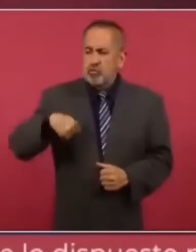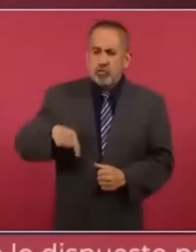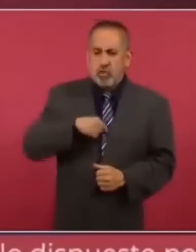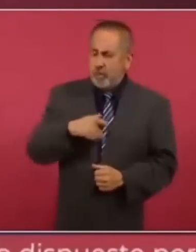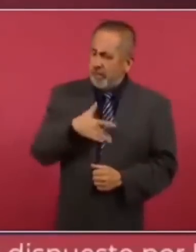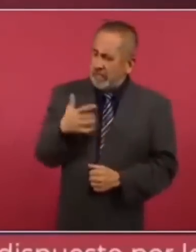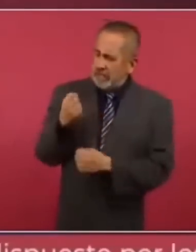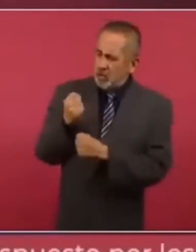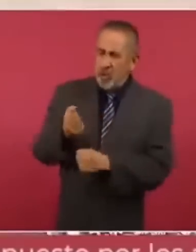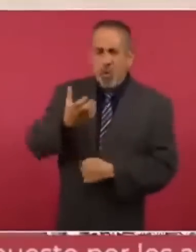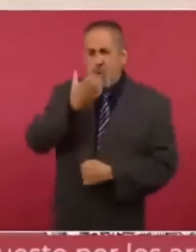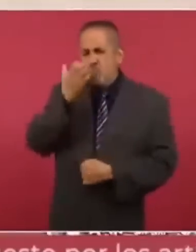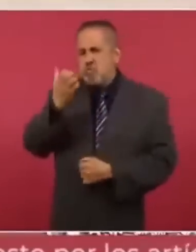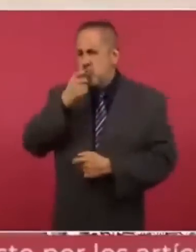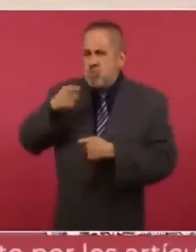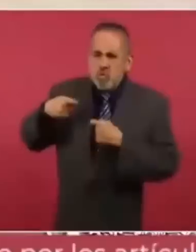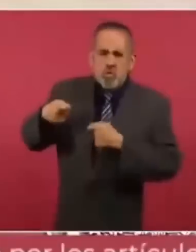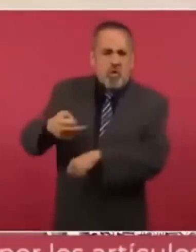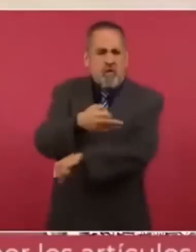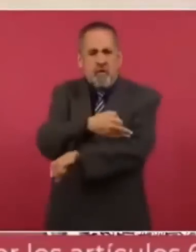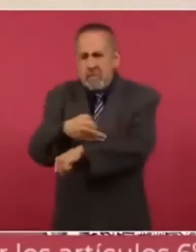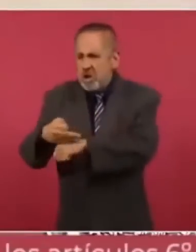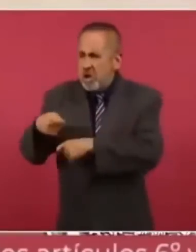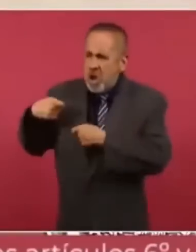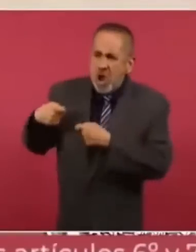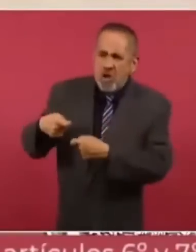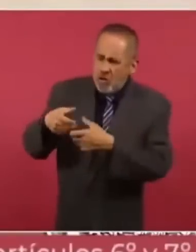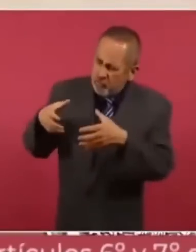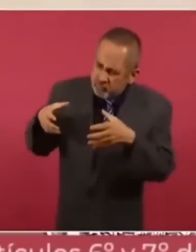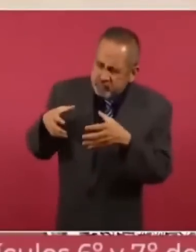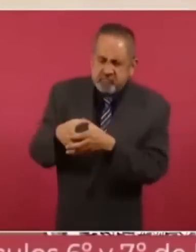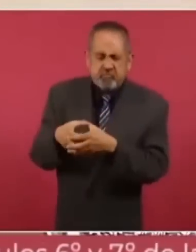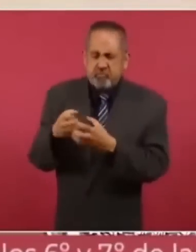consolidemos nuestras tradiciones, nuestras costumbres.